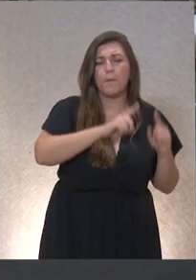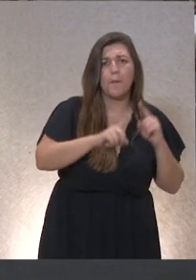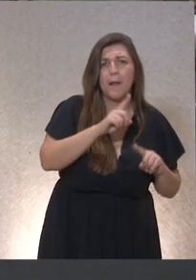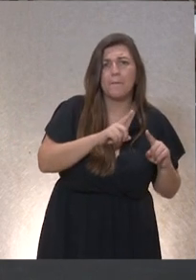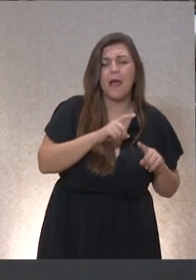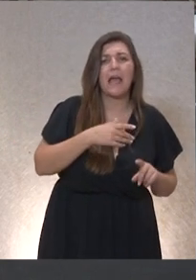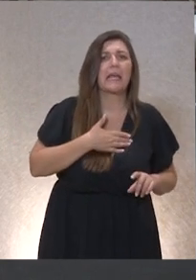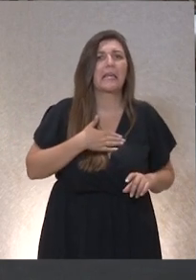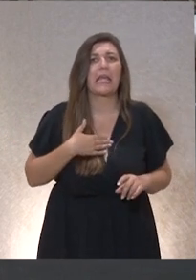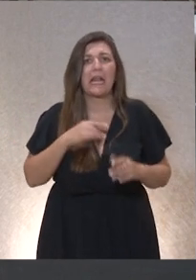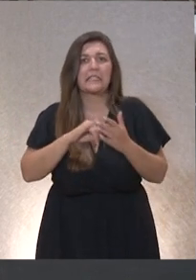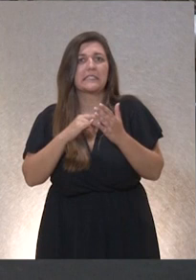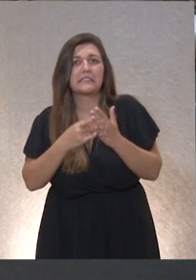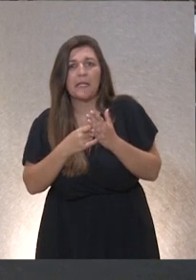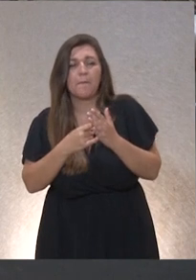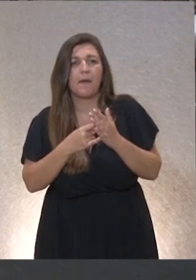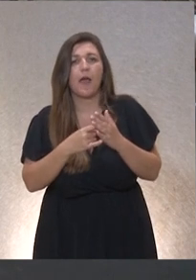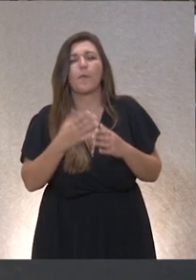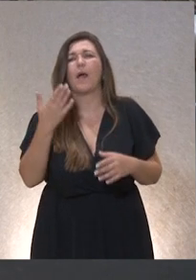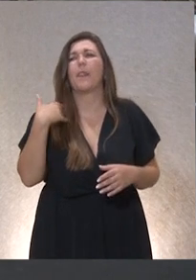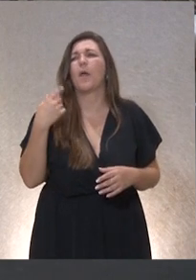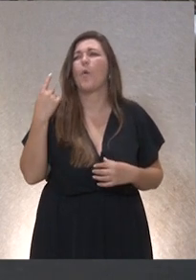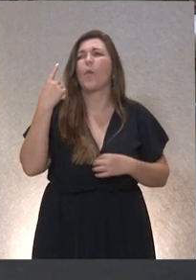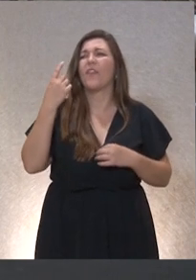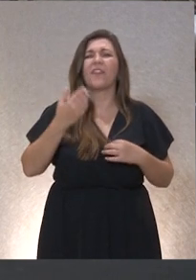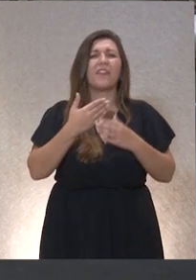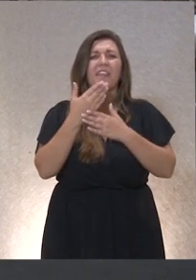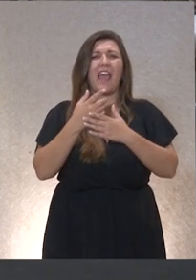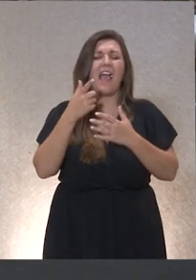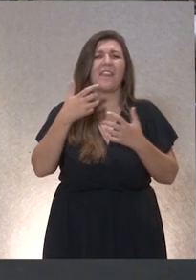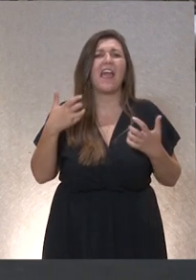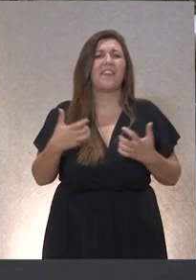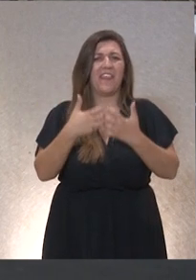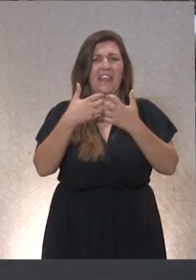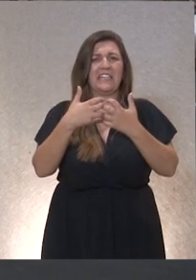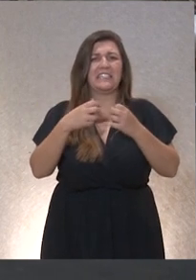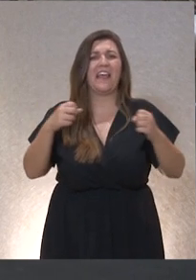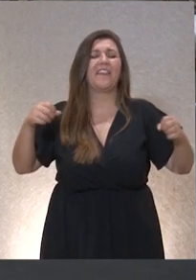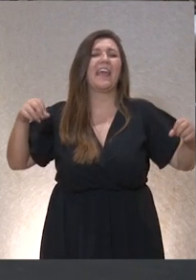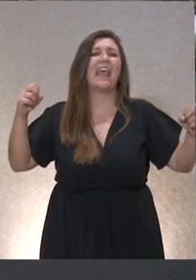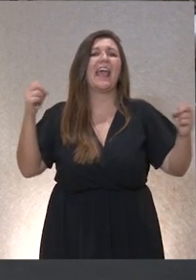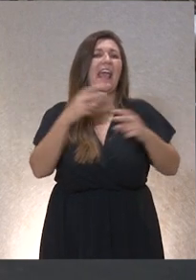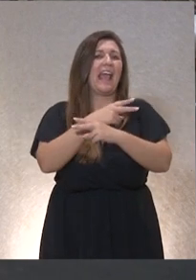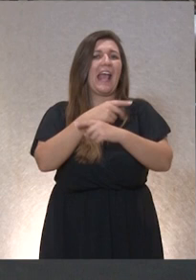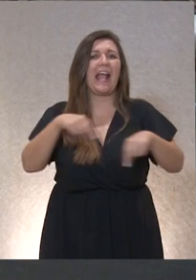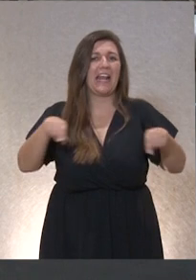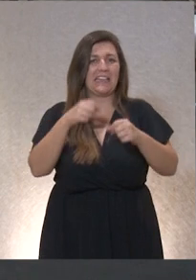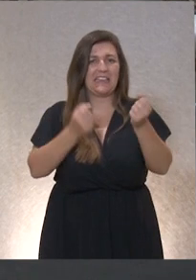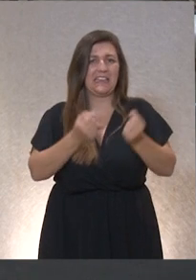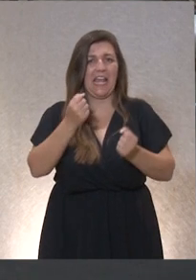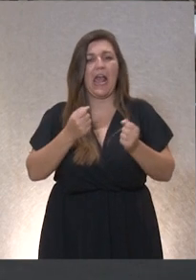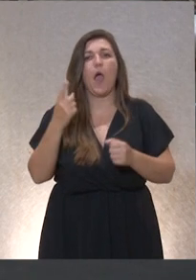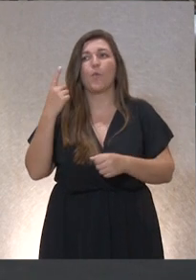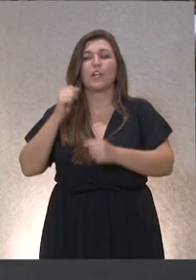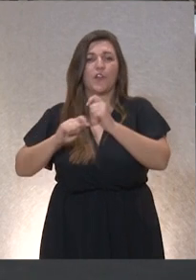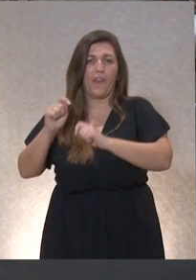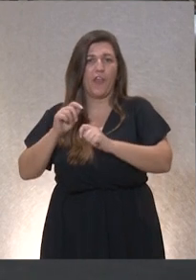un sistema de tratamiento me acuerdo que vinieron un día los de los accidentes de en la carretera hay una asociación como Es lógico